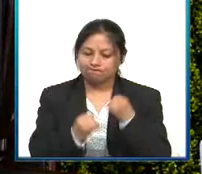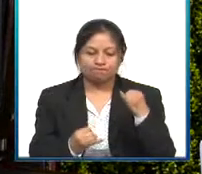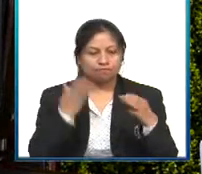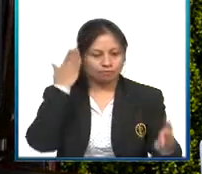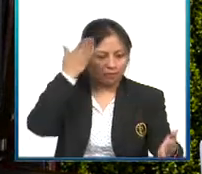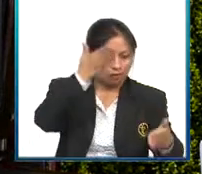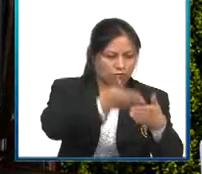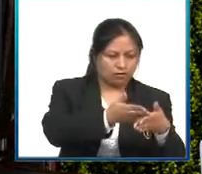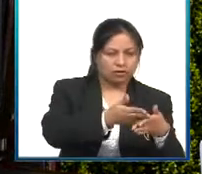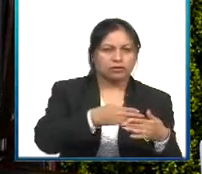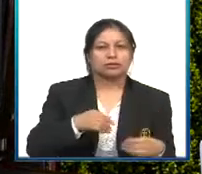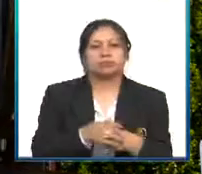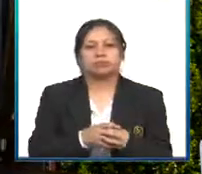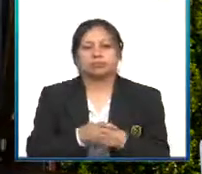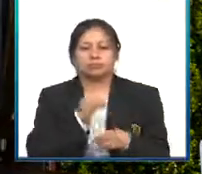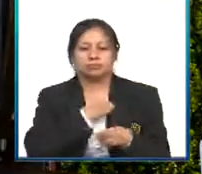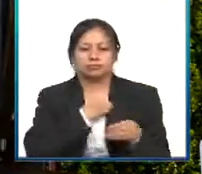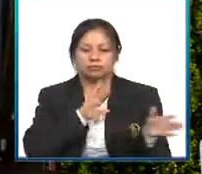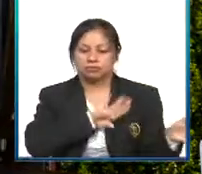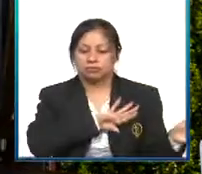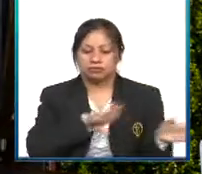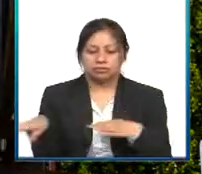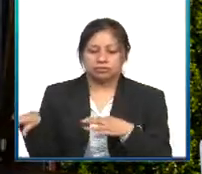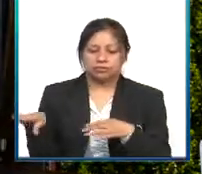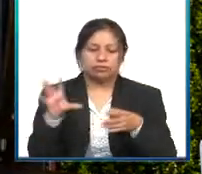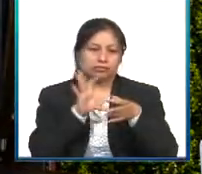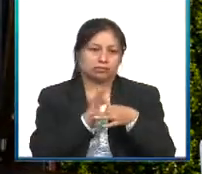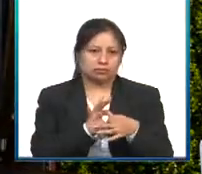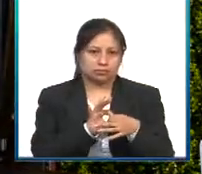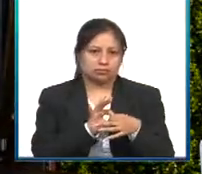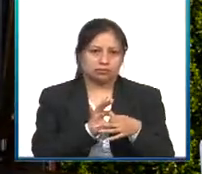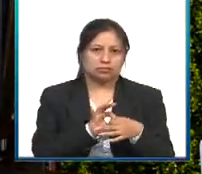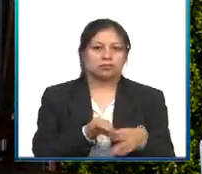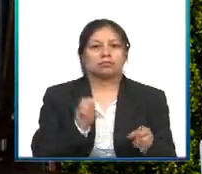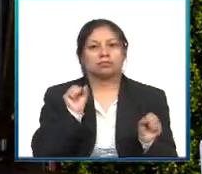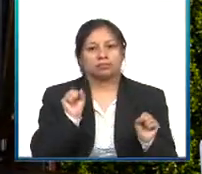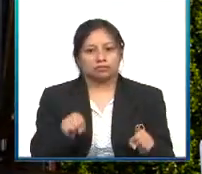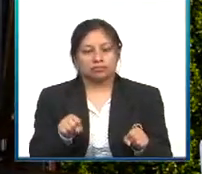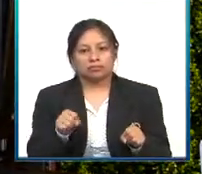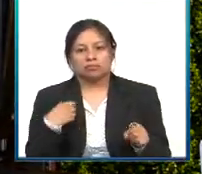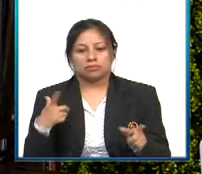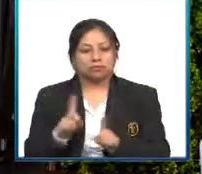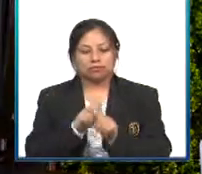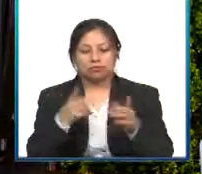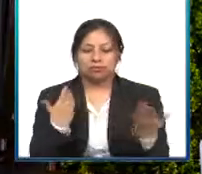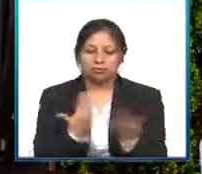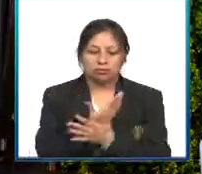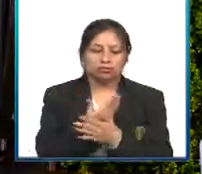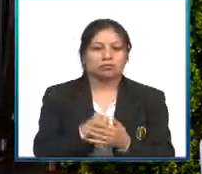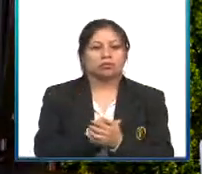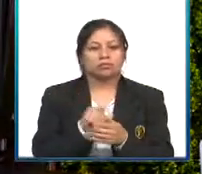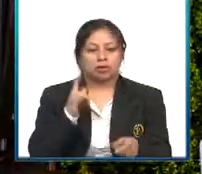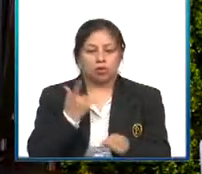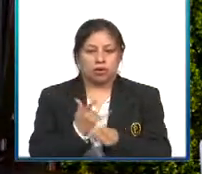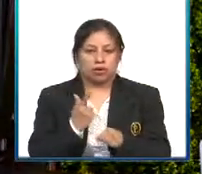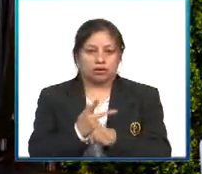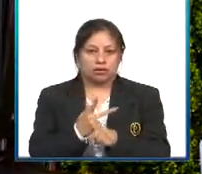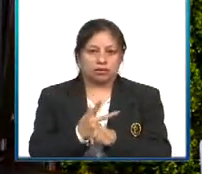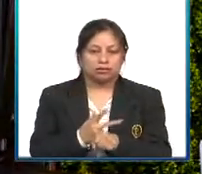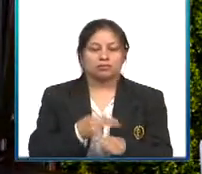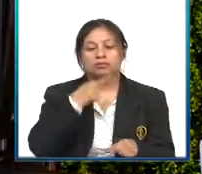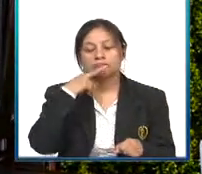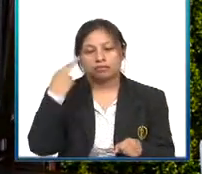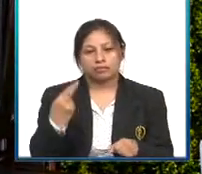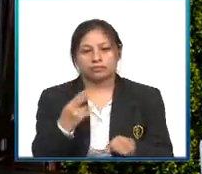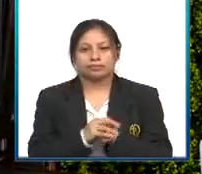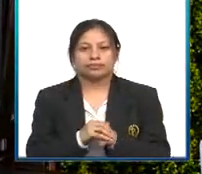de poder quitar ese candado que estaba deteniendo que nuevas aerolíneas incluso puedan venir a Guatemala. Como